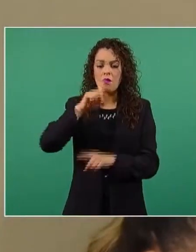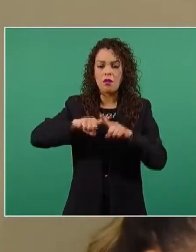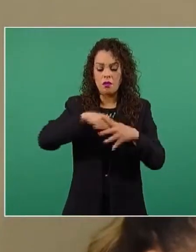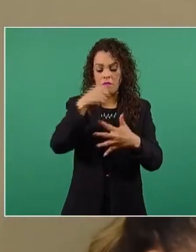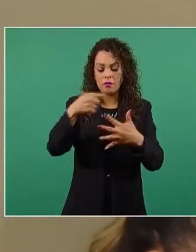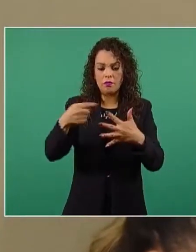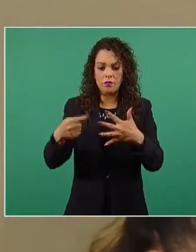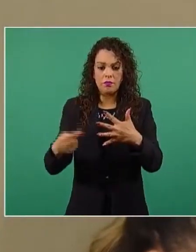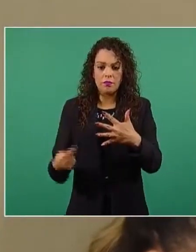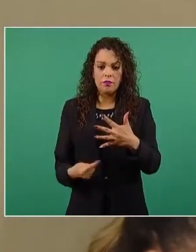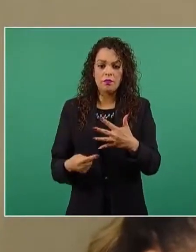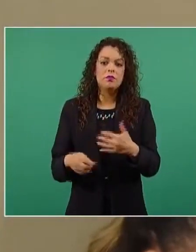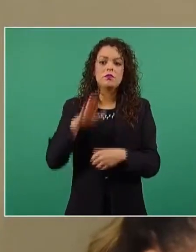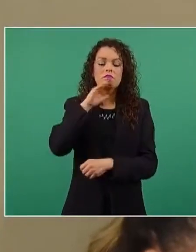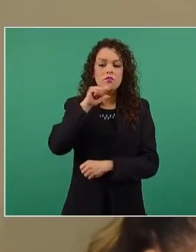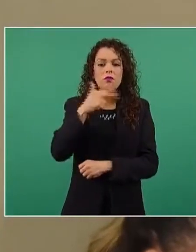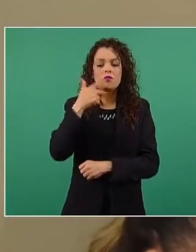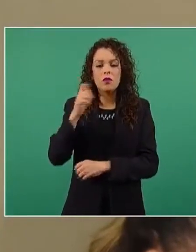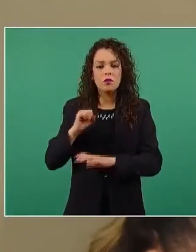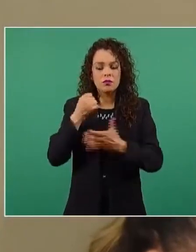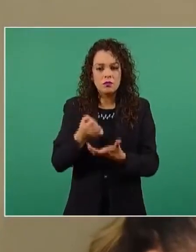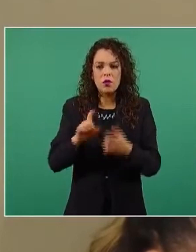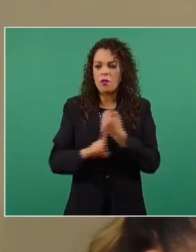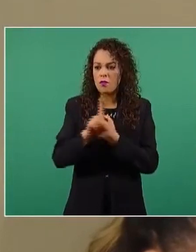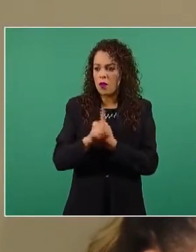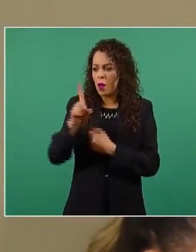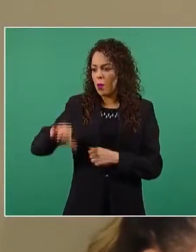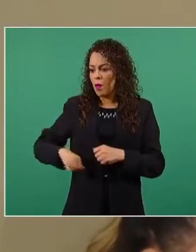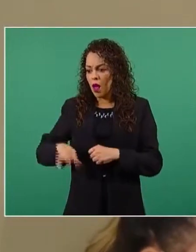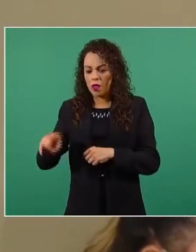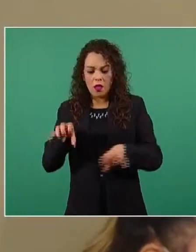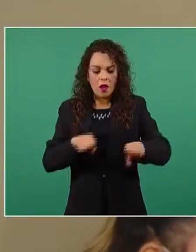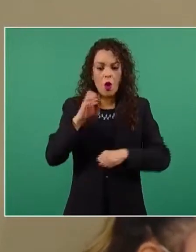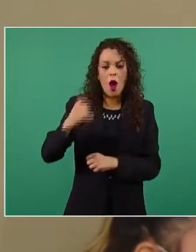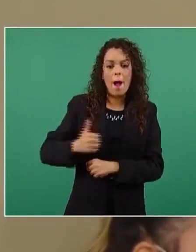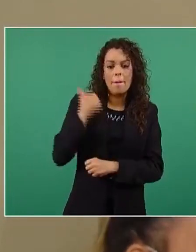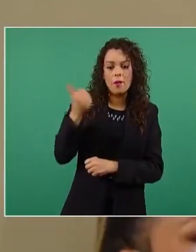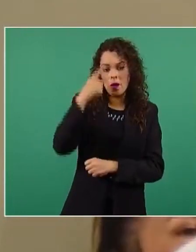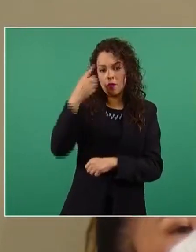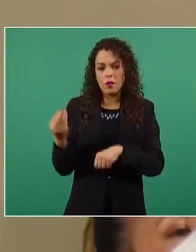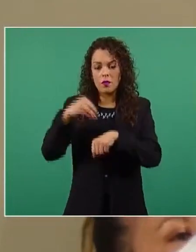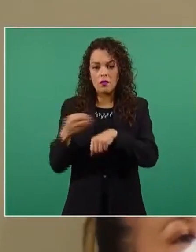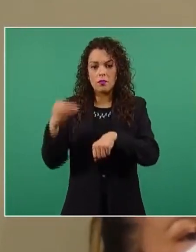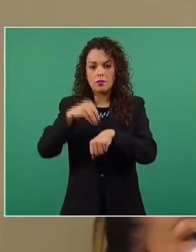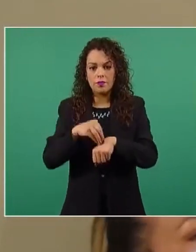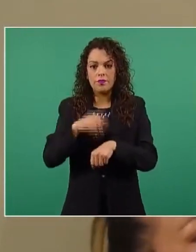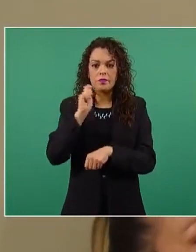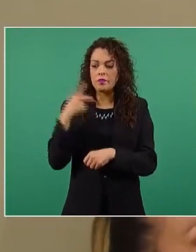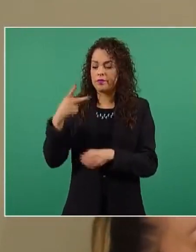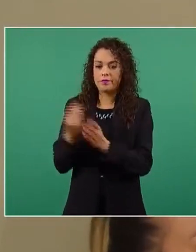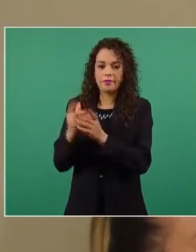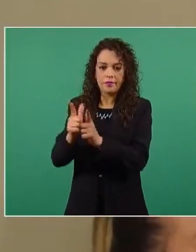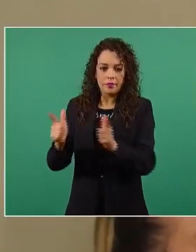por malversación de recursos, conflictos de interés y aprovechar sus cargos para cabildear a favor de los grupos farmacéuticos.